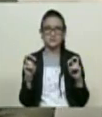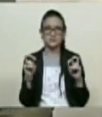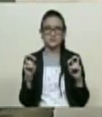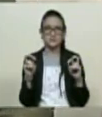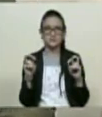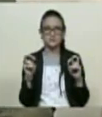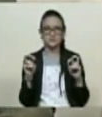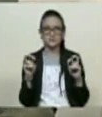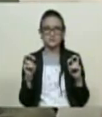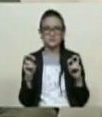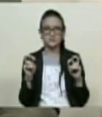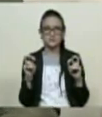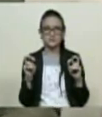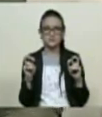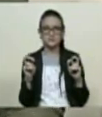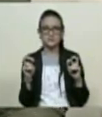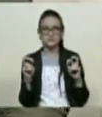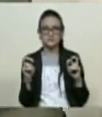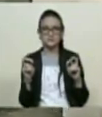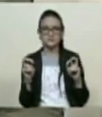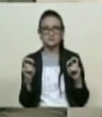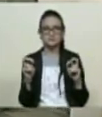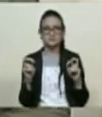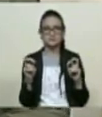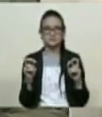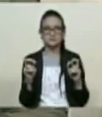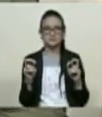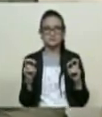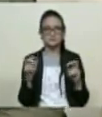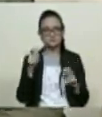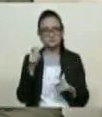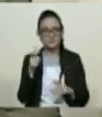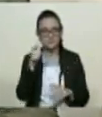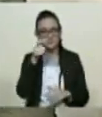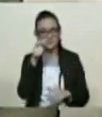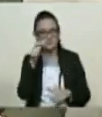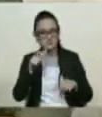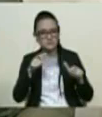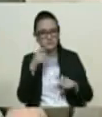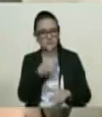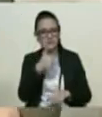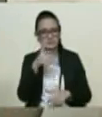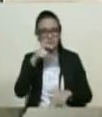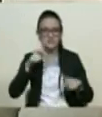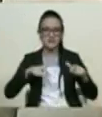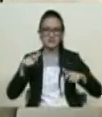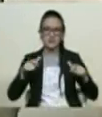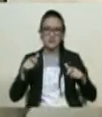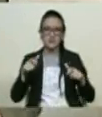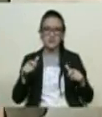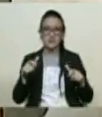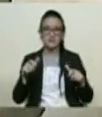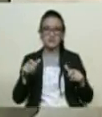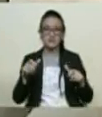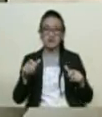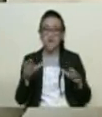son la verificación ciudadana. De todas estas